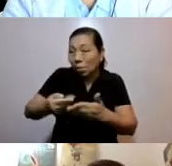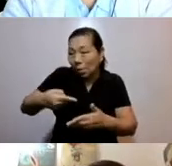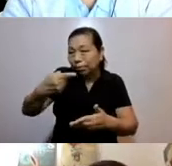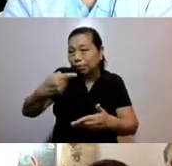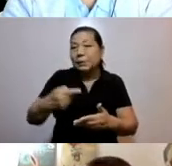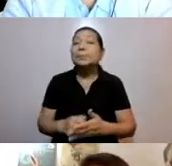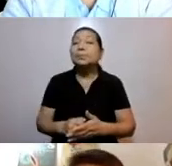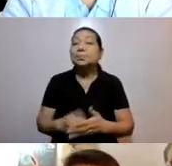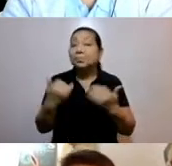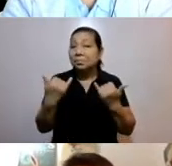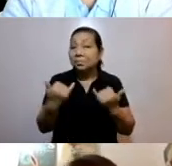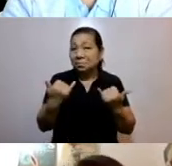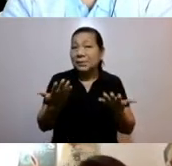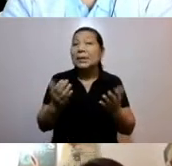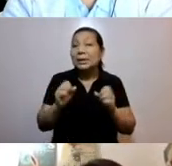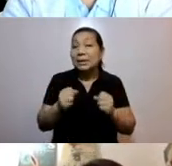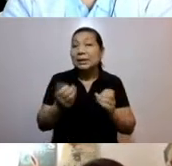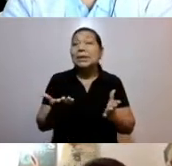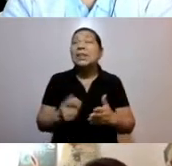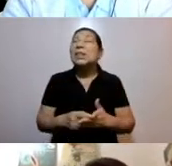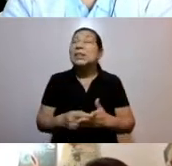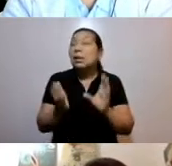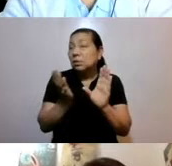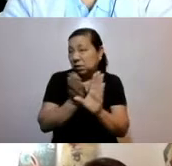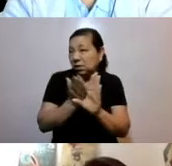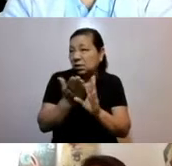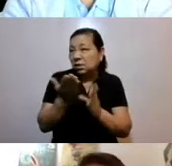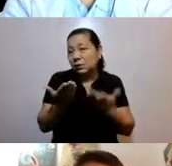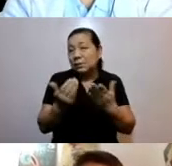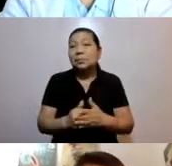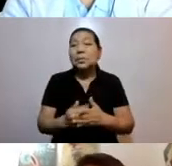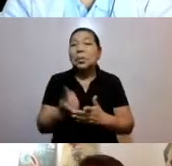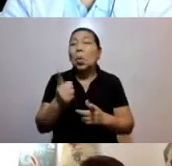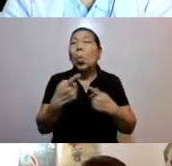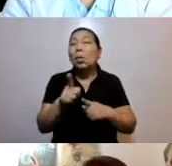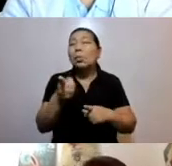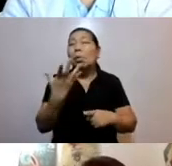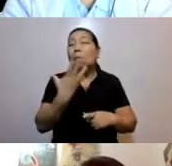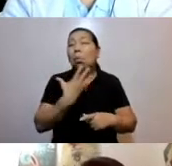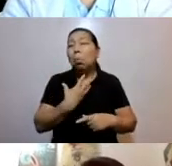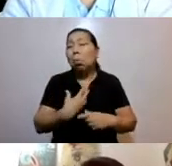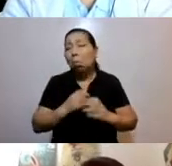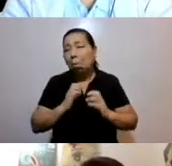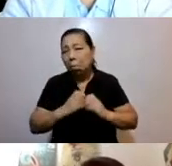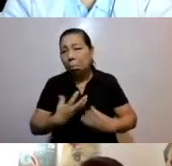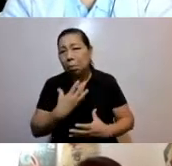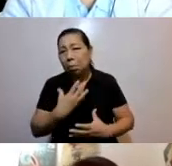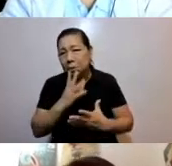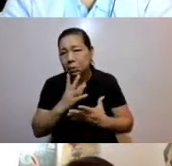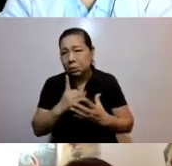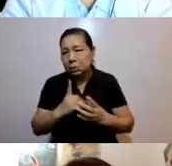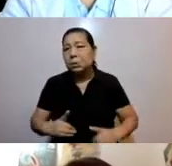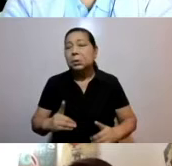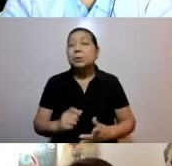orgánica. Y dentro de las causas psicógenas, por ejemplo, está la depresión, ¿no? La depresión. Y